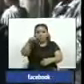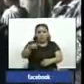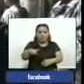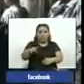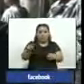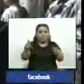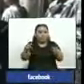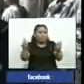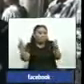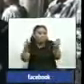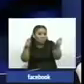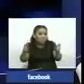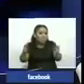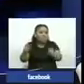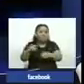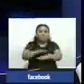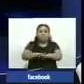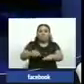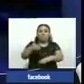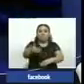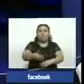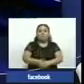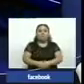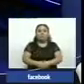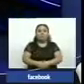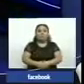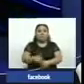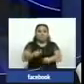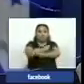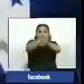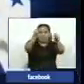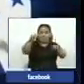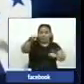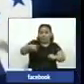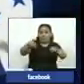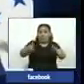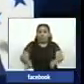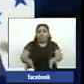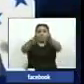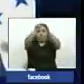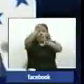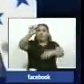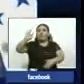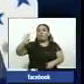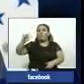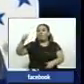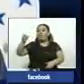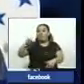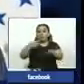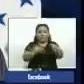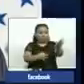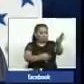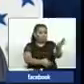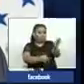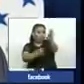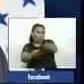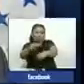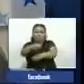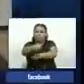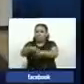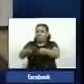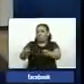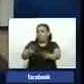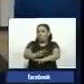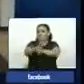estas festividades de fin de año. Y esta mañana la Fiscalía General de la República presentó en el Juzgado Segundo de Paz de San Salvador